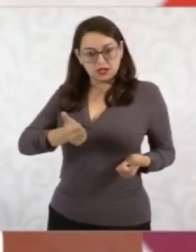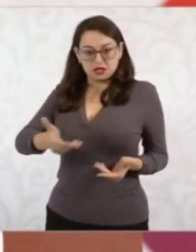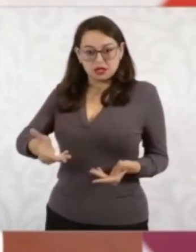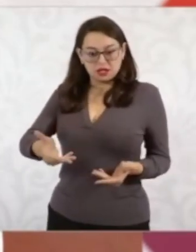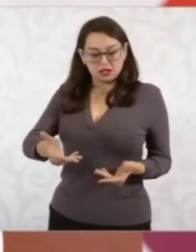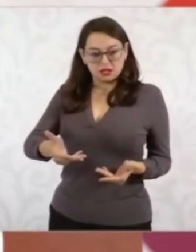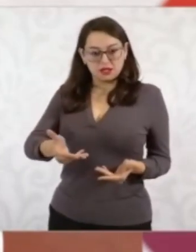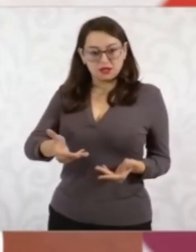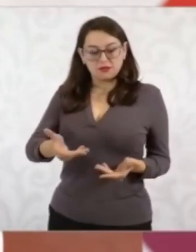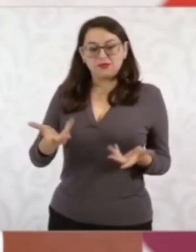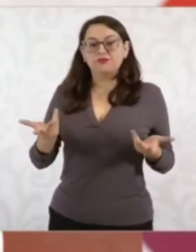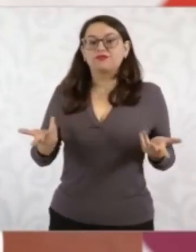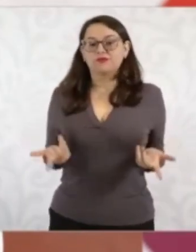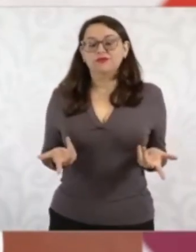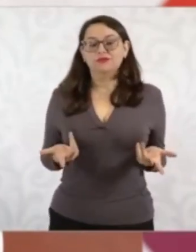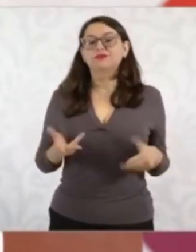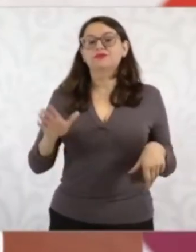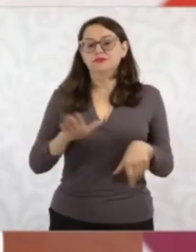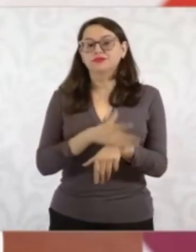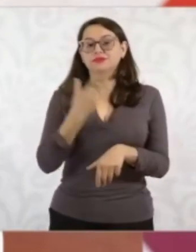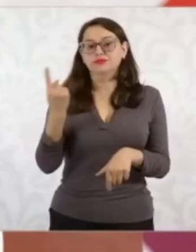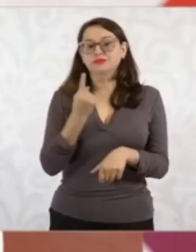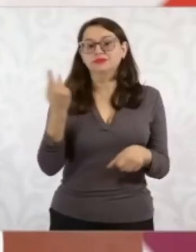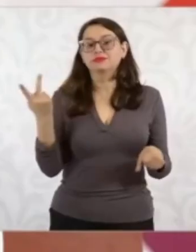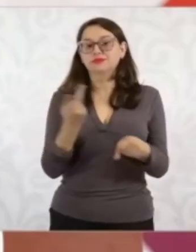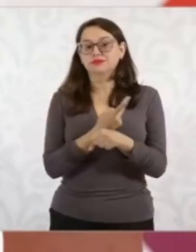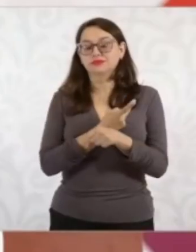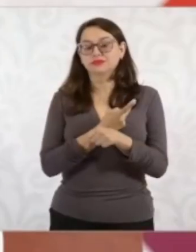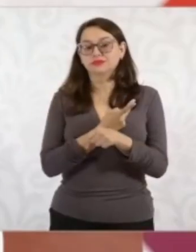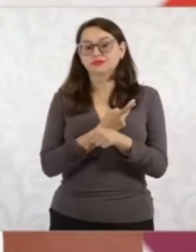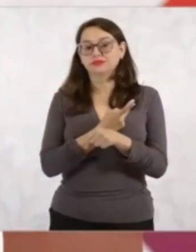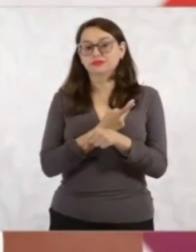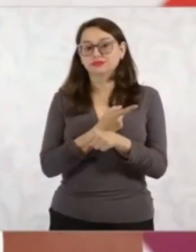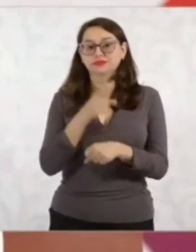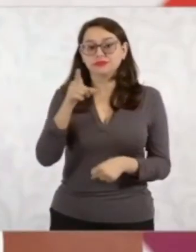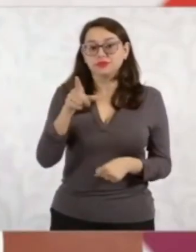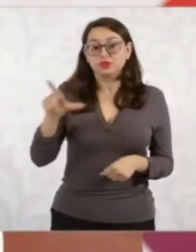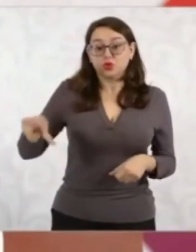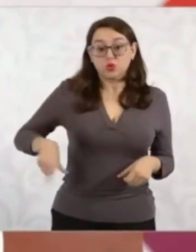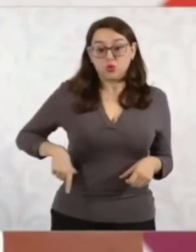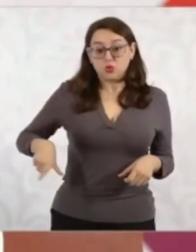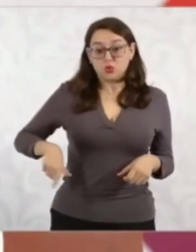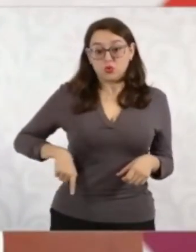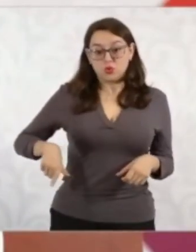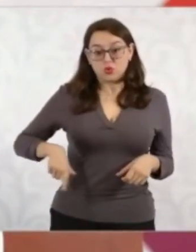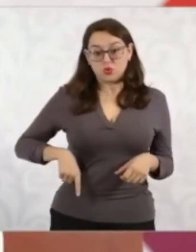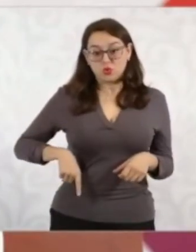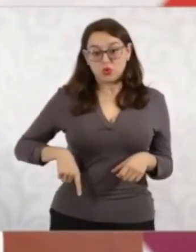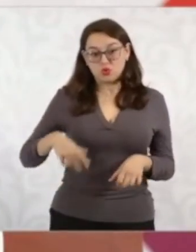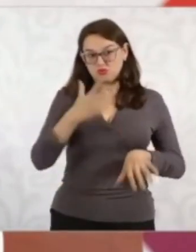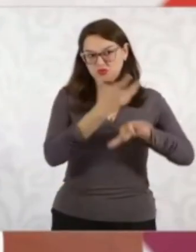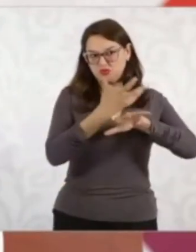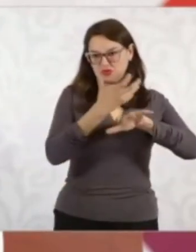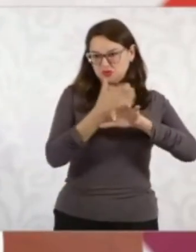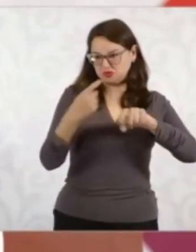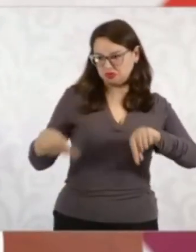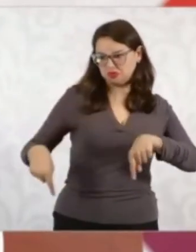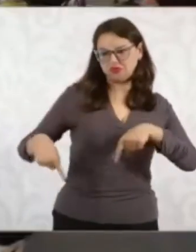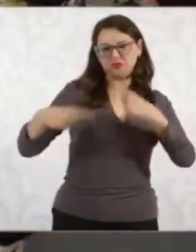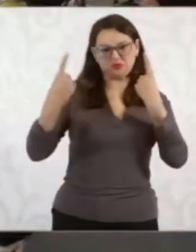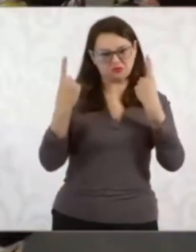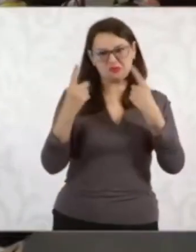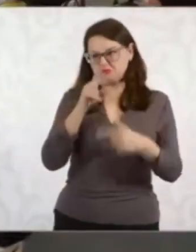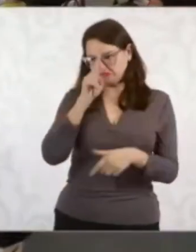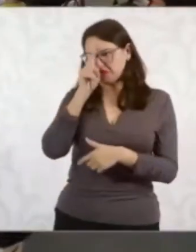estaba permitido oficialmente, en contra de un gobierno que no coincidía con el gobierno de Estados Unidos, que ya en